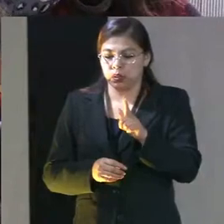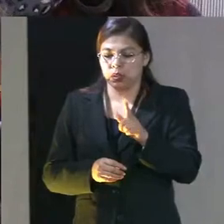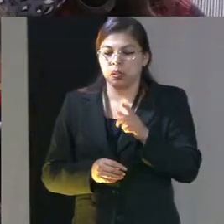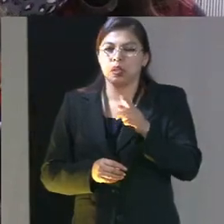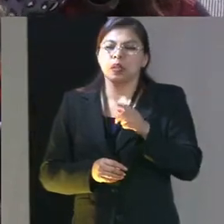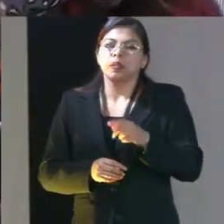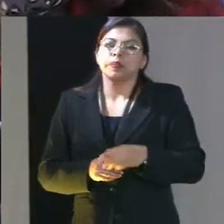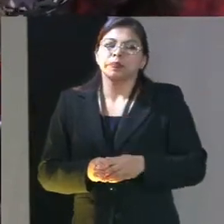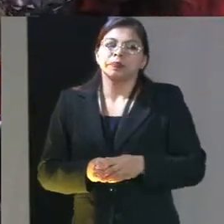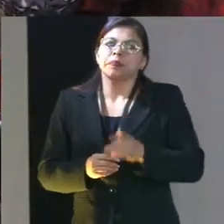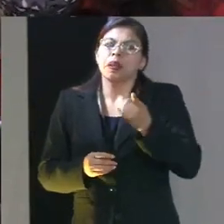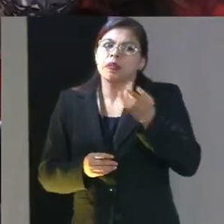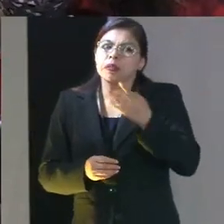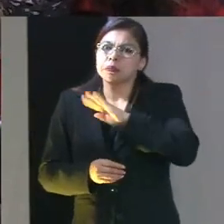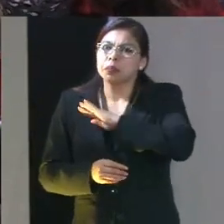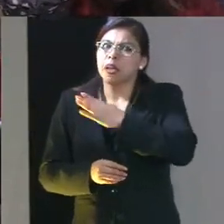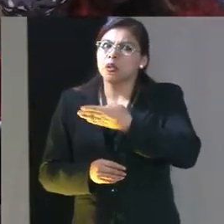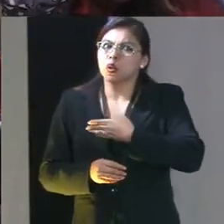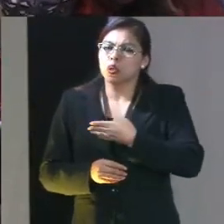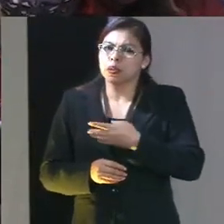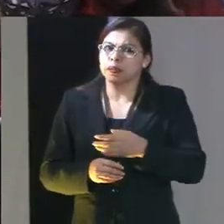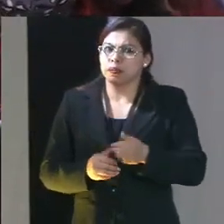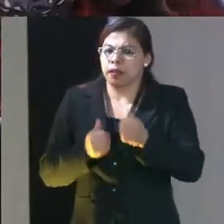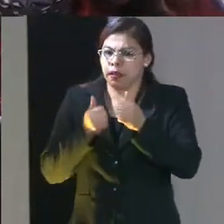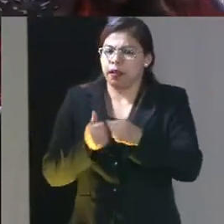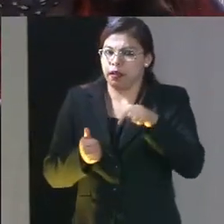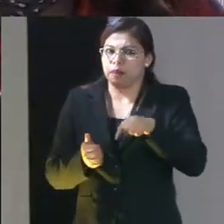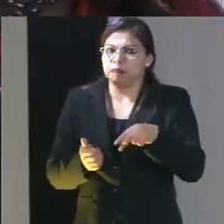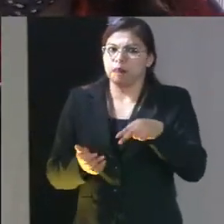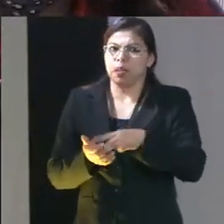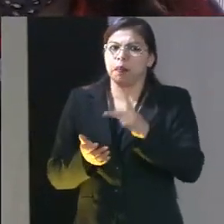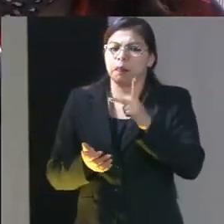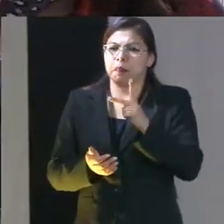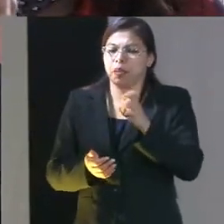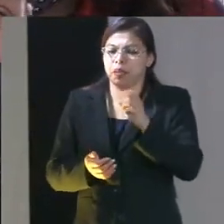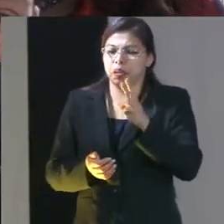los españoles que habían quedado aquí, capitaneados por Pedro de Alvarado,